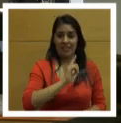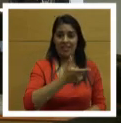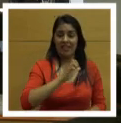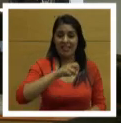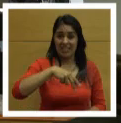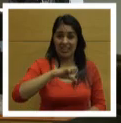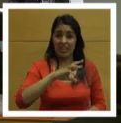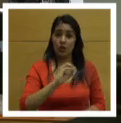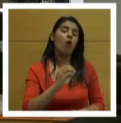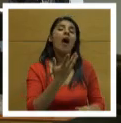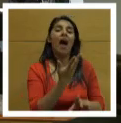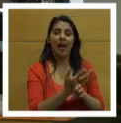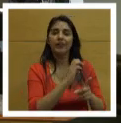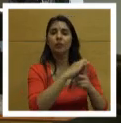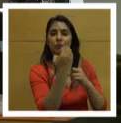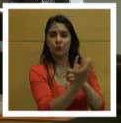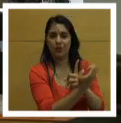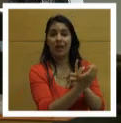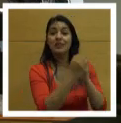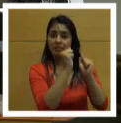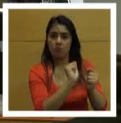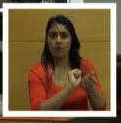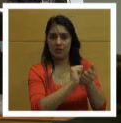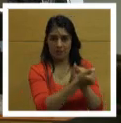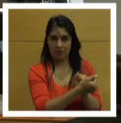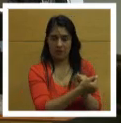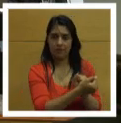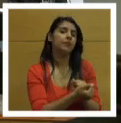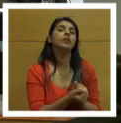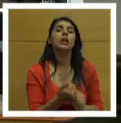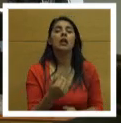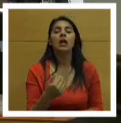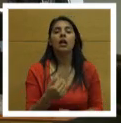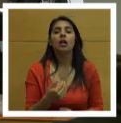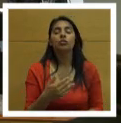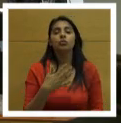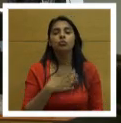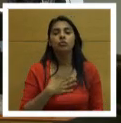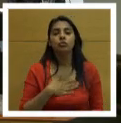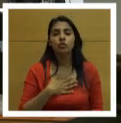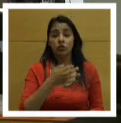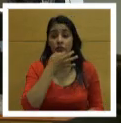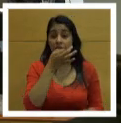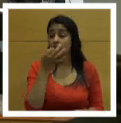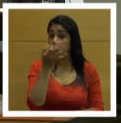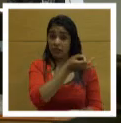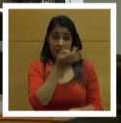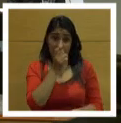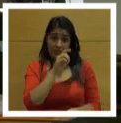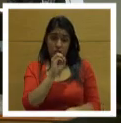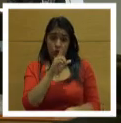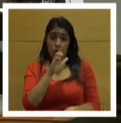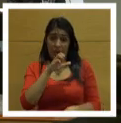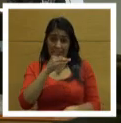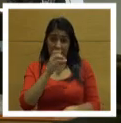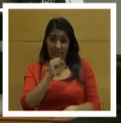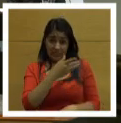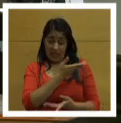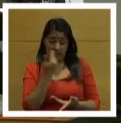eventualmente modificable. Cuando te quiero tocar este tema, quiero tocar entonces también lo que plantea Soledad sobre los estereotipos.